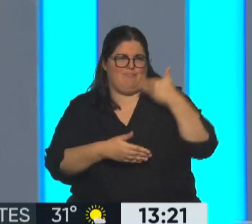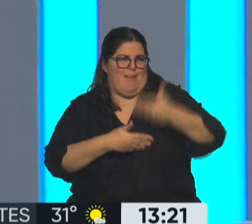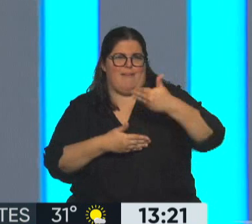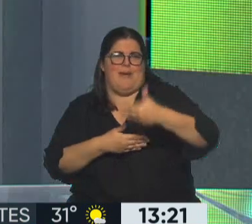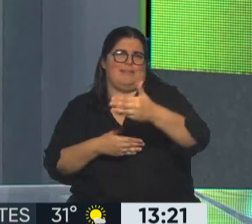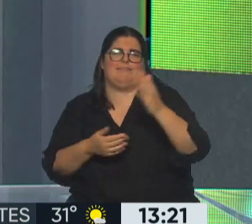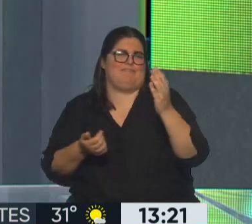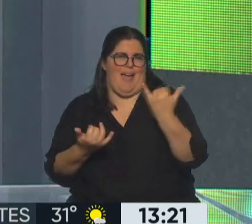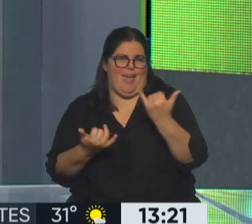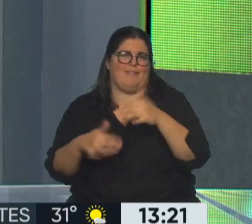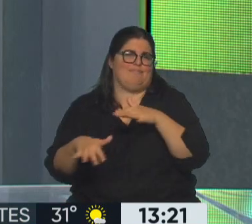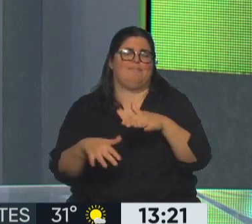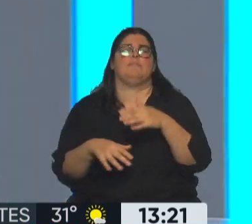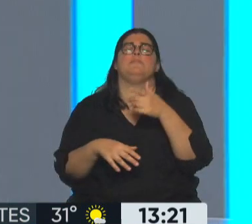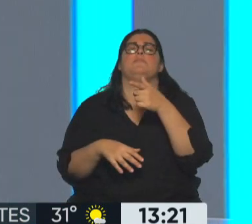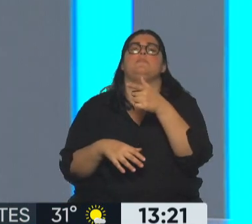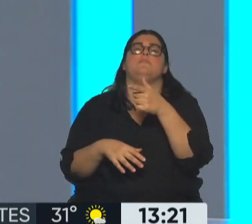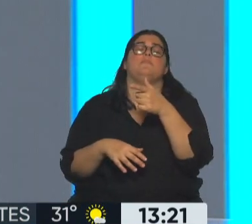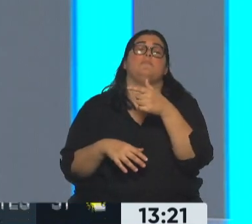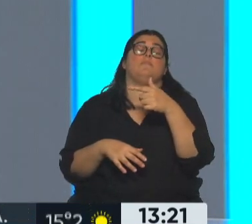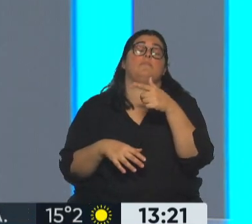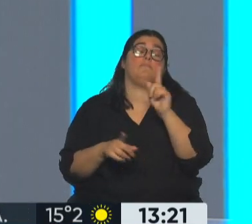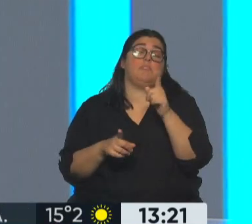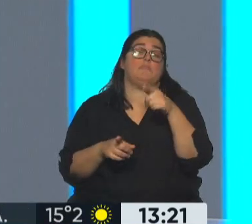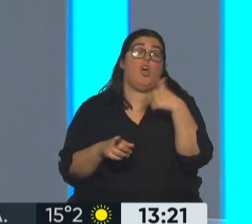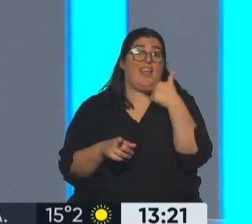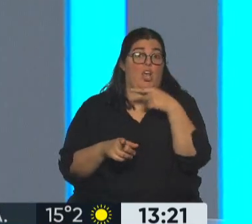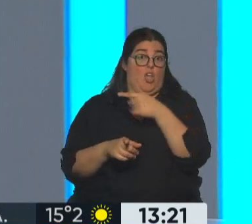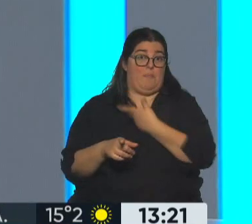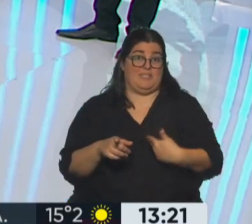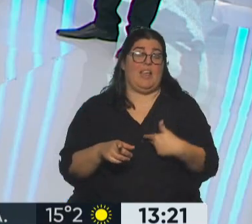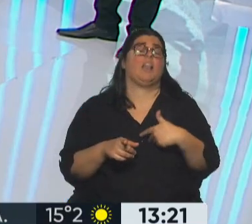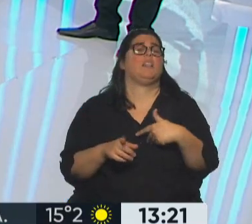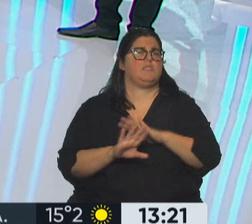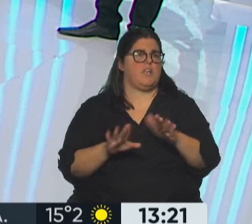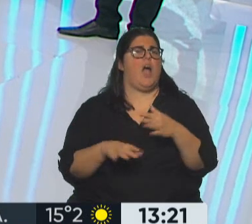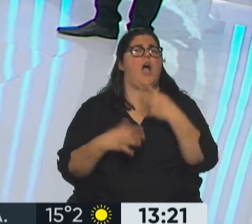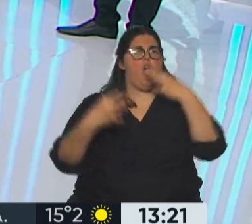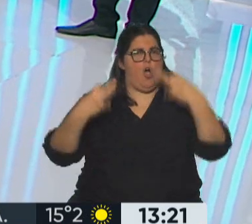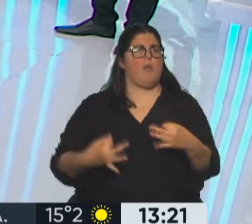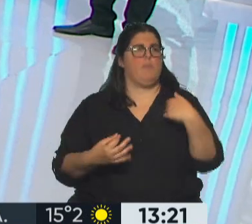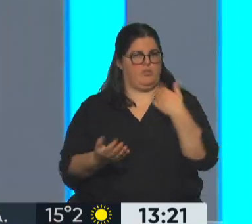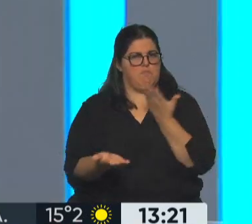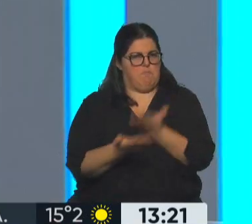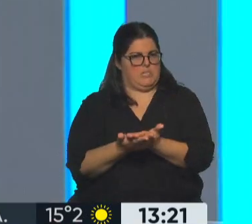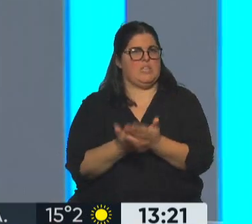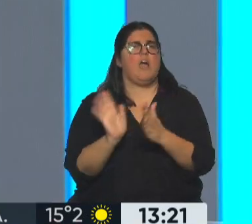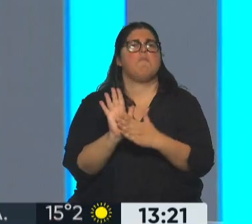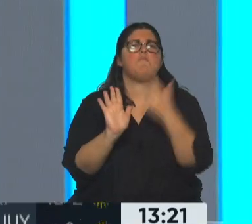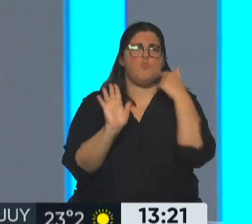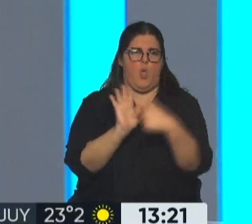se comprometió Nicolás Petro a presentar evidencias. Todavía las evidencias no están, porque en América Latina estamos muy acostumbrados a